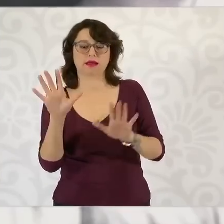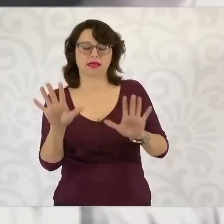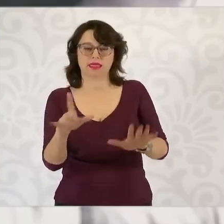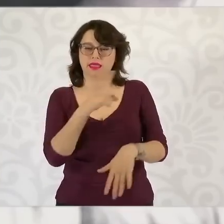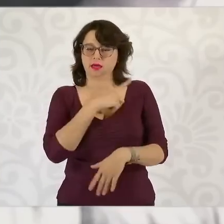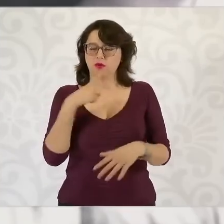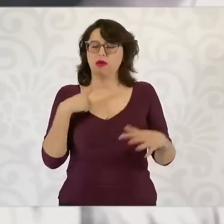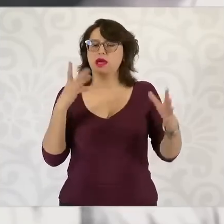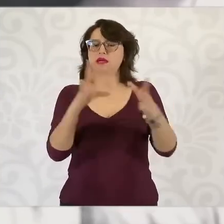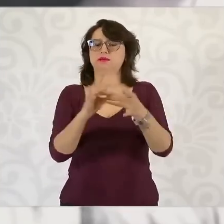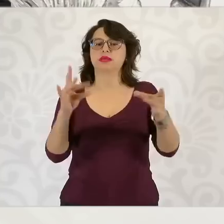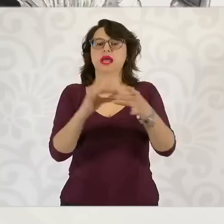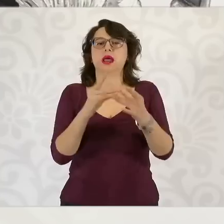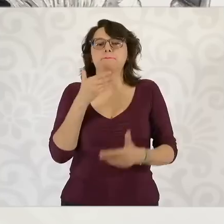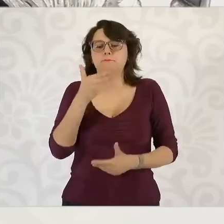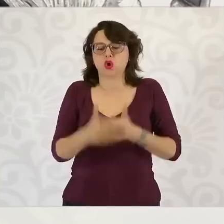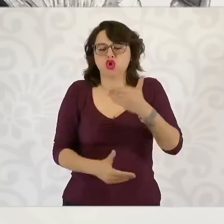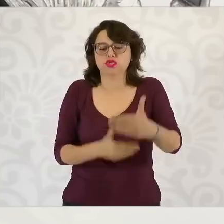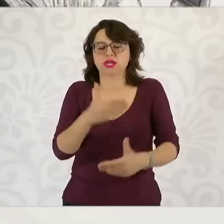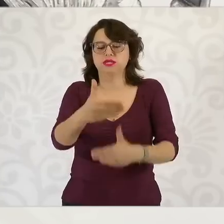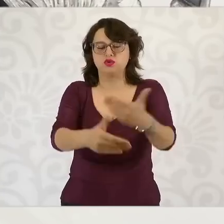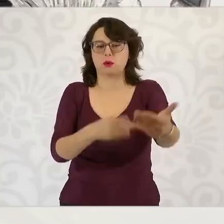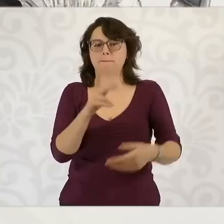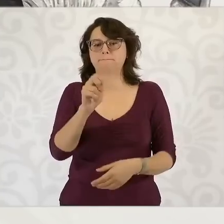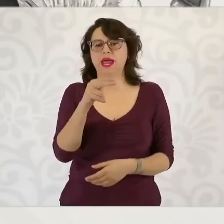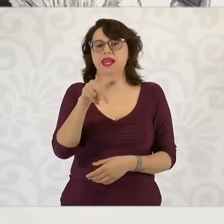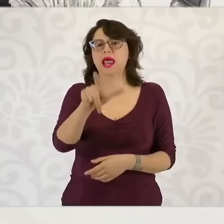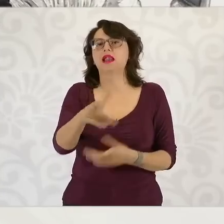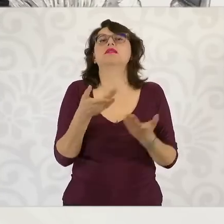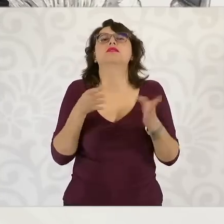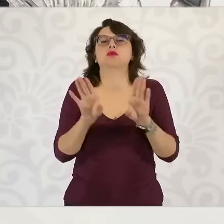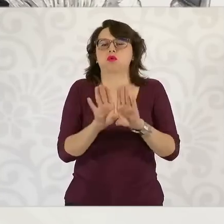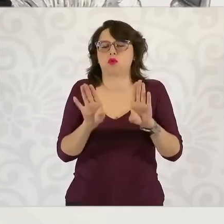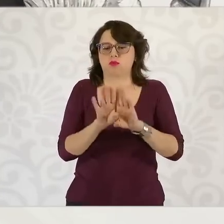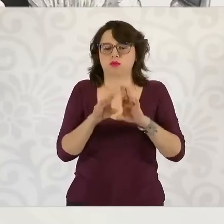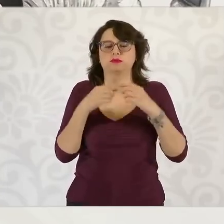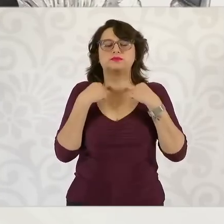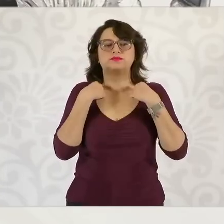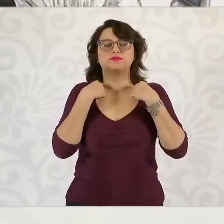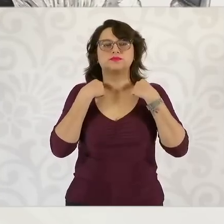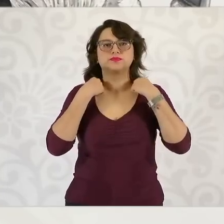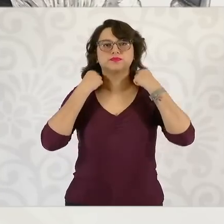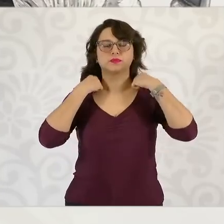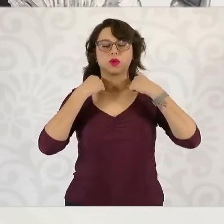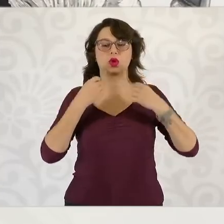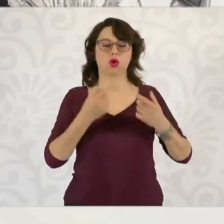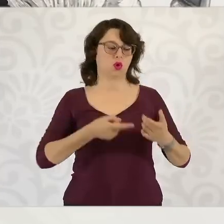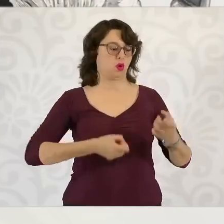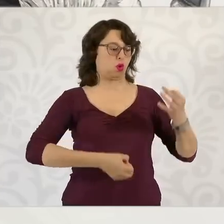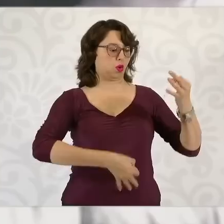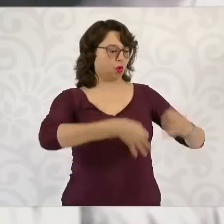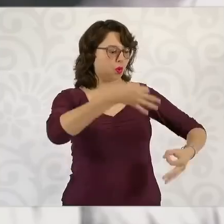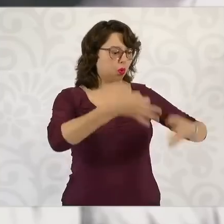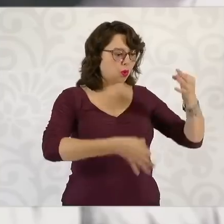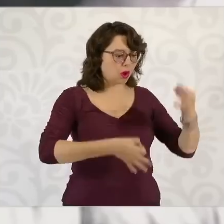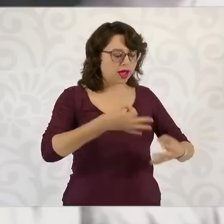penal. Cuando algún juez, algún magistrado o inclusive un